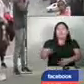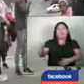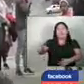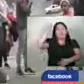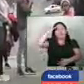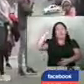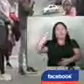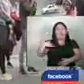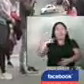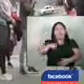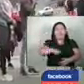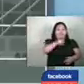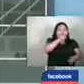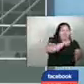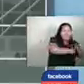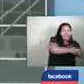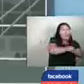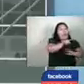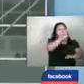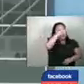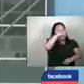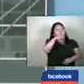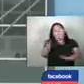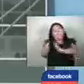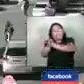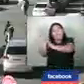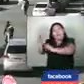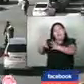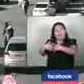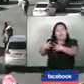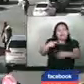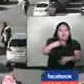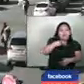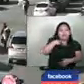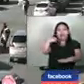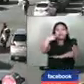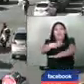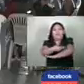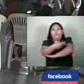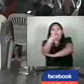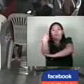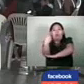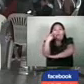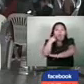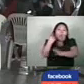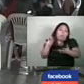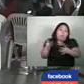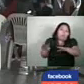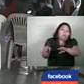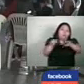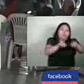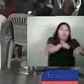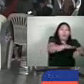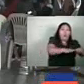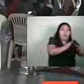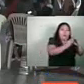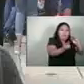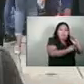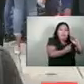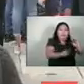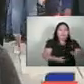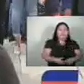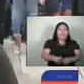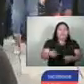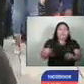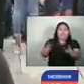Lemus huyó de Michoacán para buscar asilo en Estados Unidos, pero encontró cerrada la frontera. Terminó en un albergue con cientos de migrantes más. Tenemos